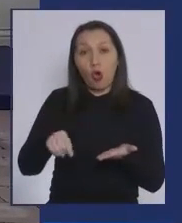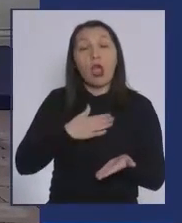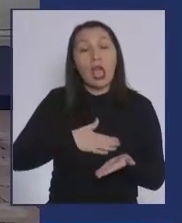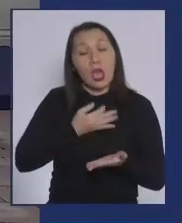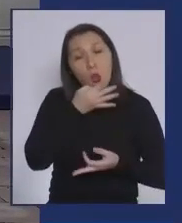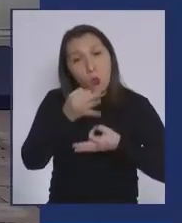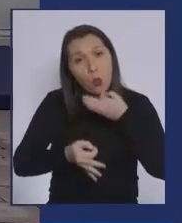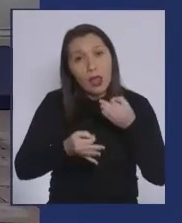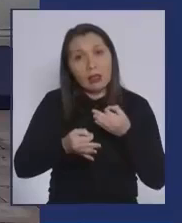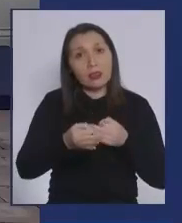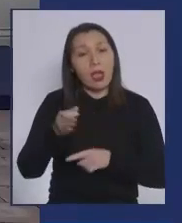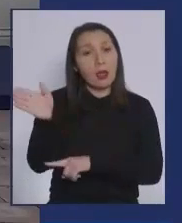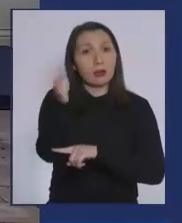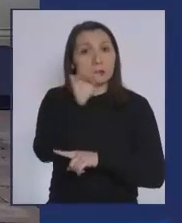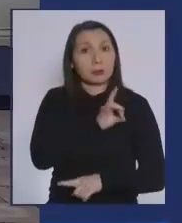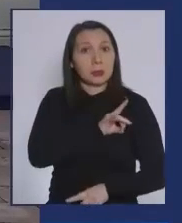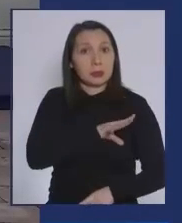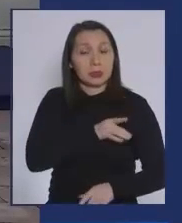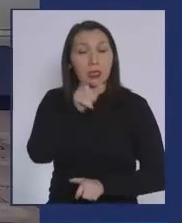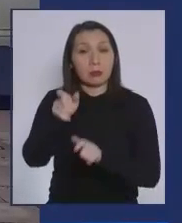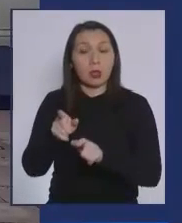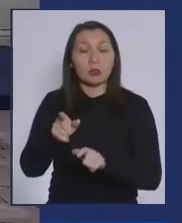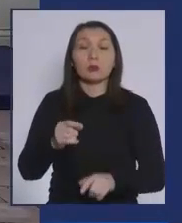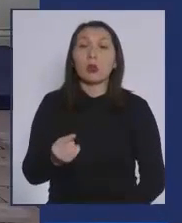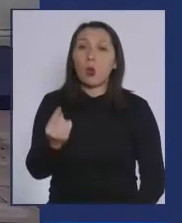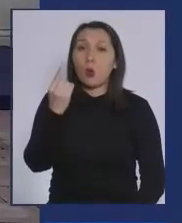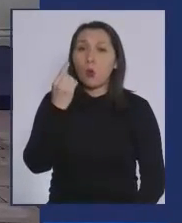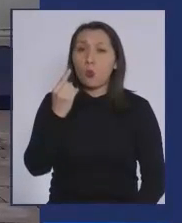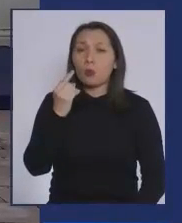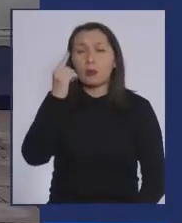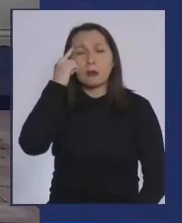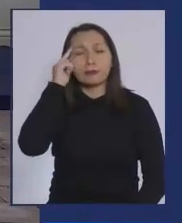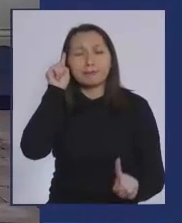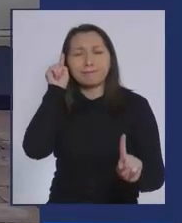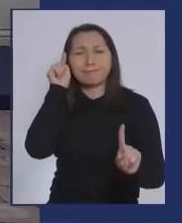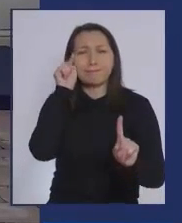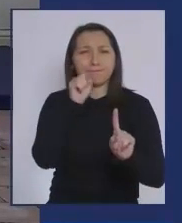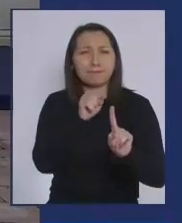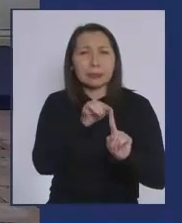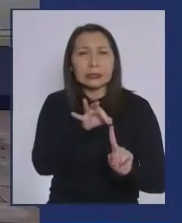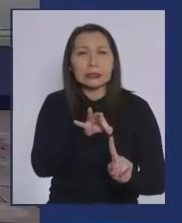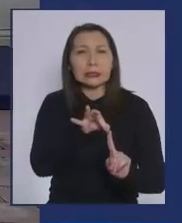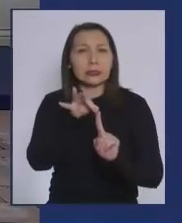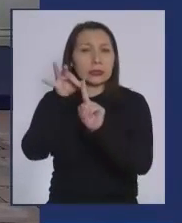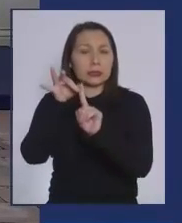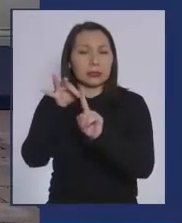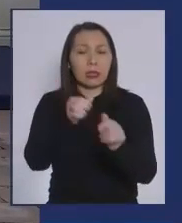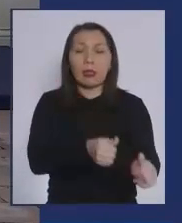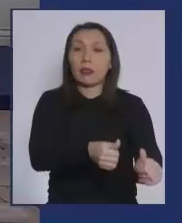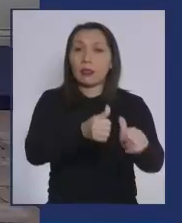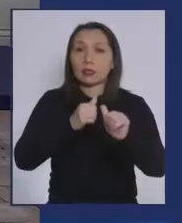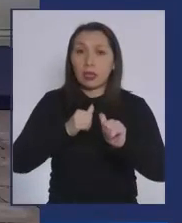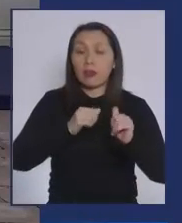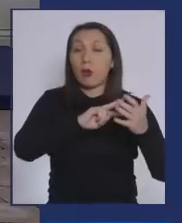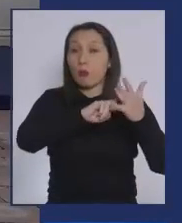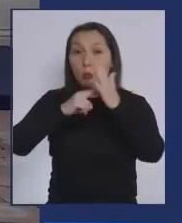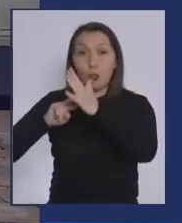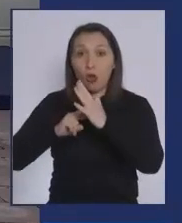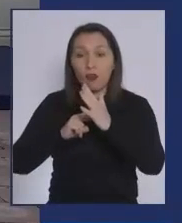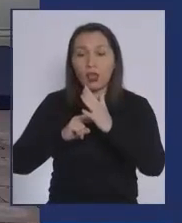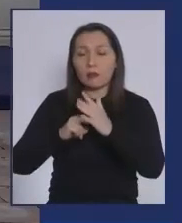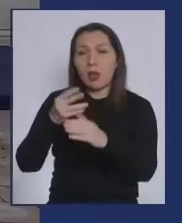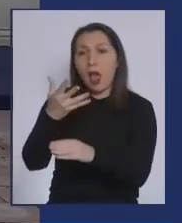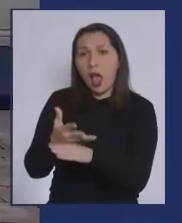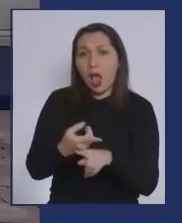compartir con mis compatriotas una de las principales desafíos y problemas que